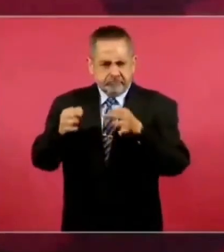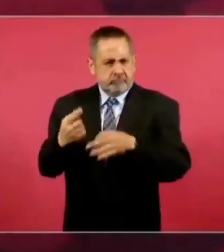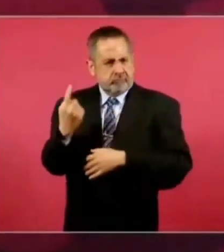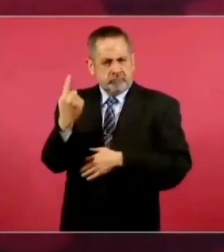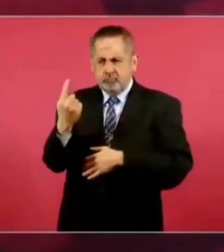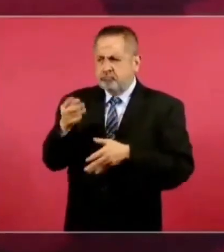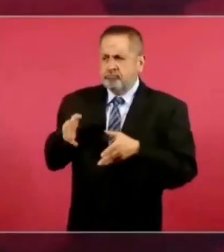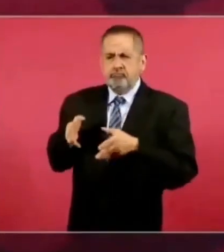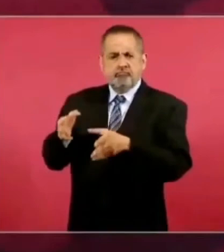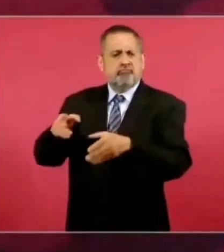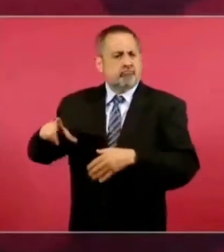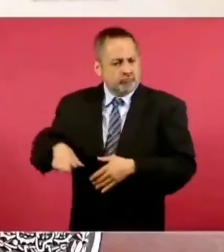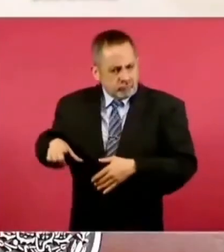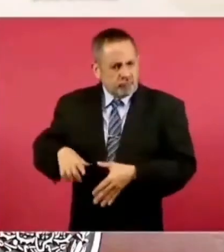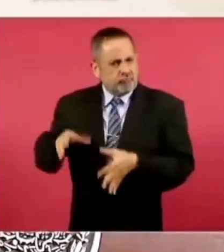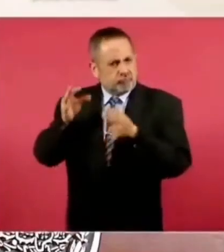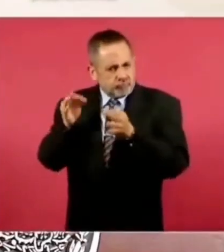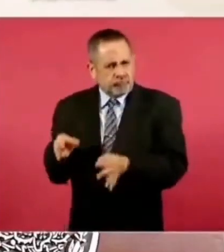uno